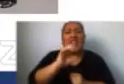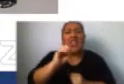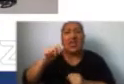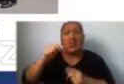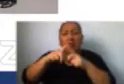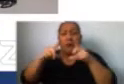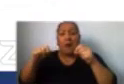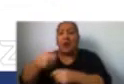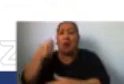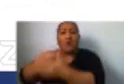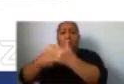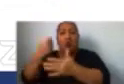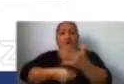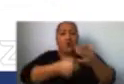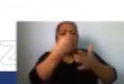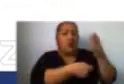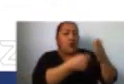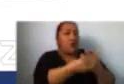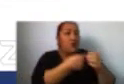papeletas.